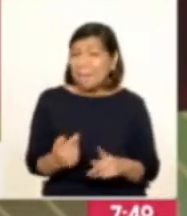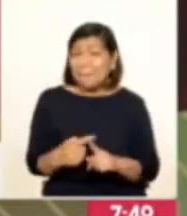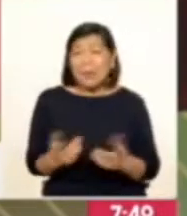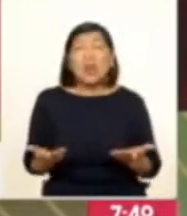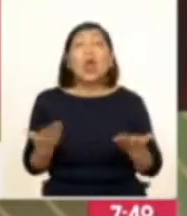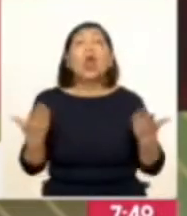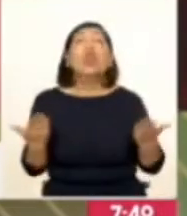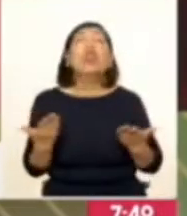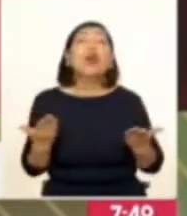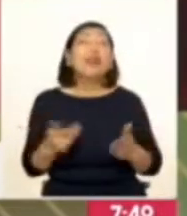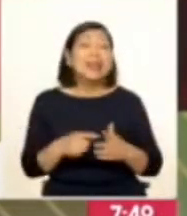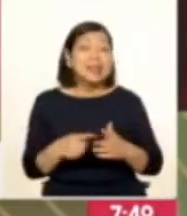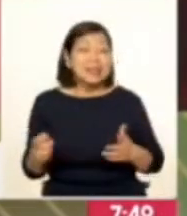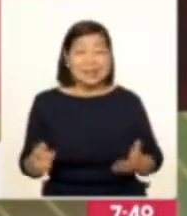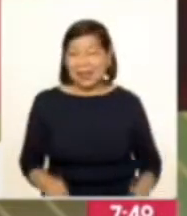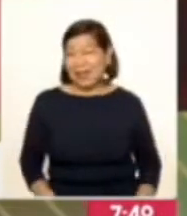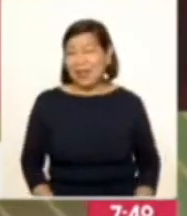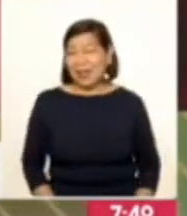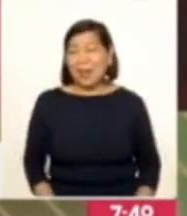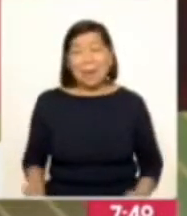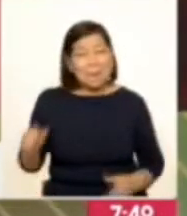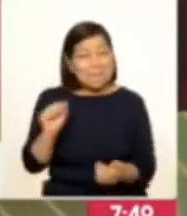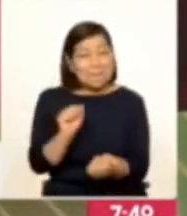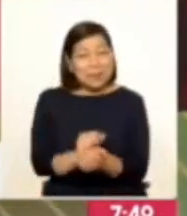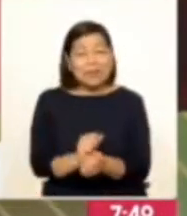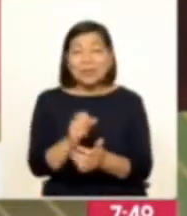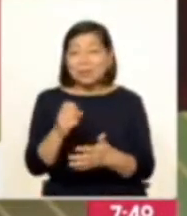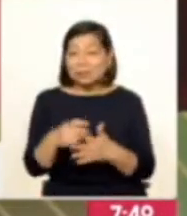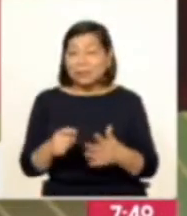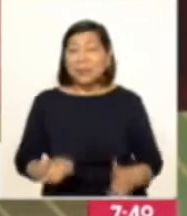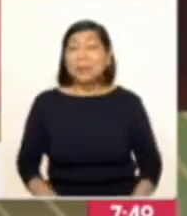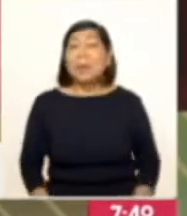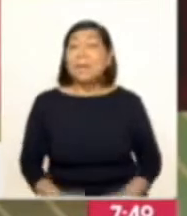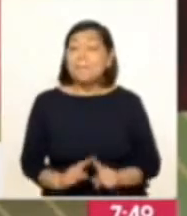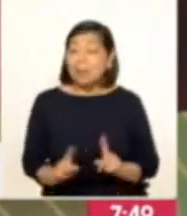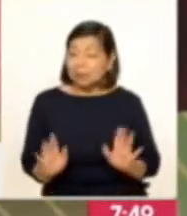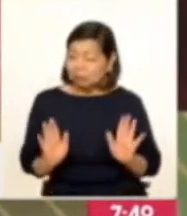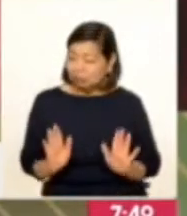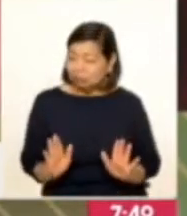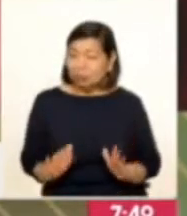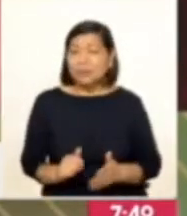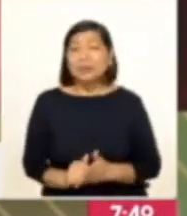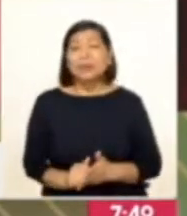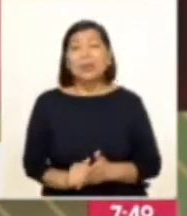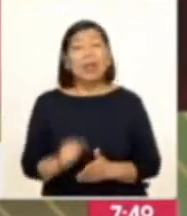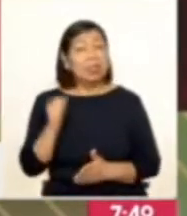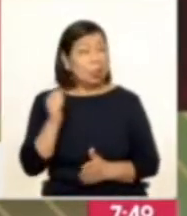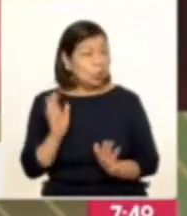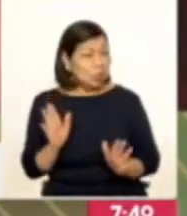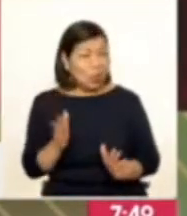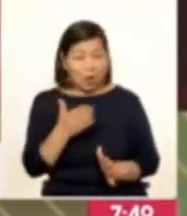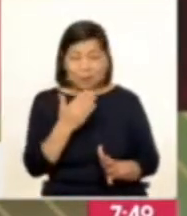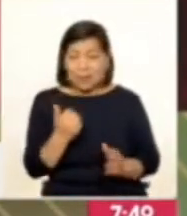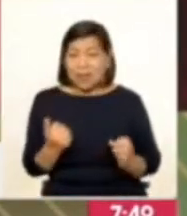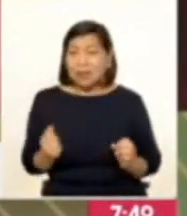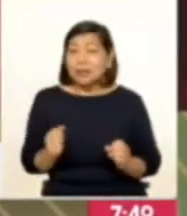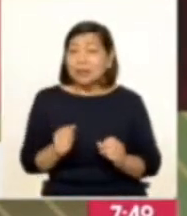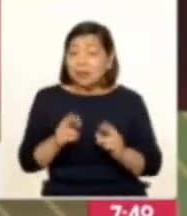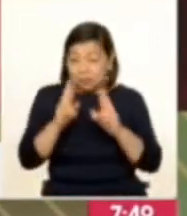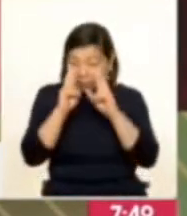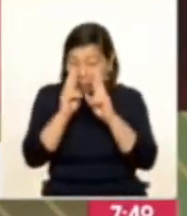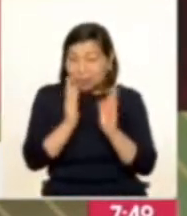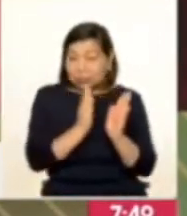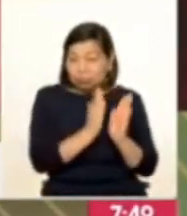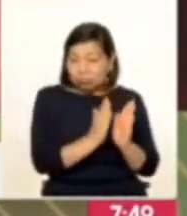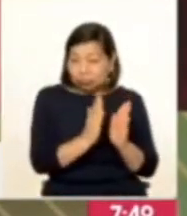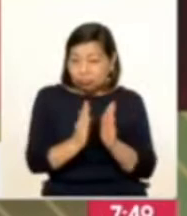ya Dónde dónde saquen este metan los presos etcétera no pero estamos en un estado constitucional de derecho no hay que olvidar eso y hay que respetar